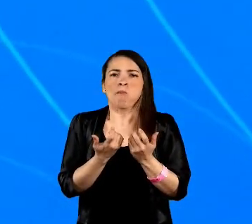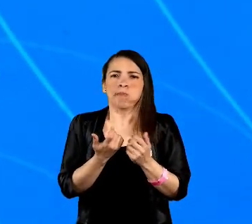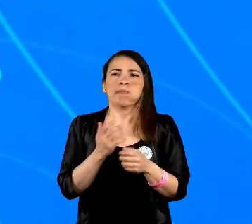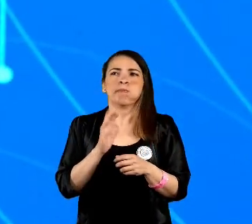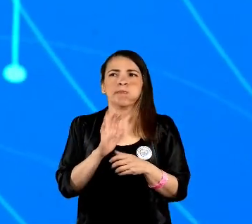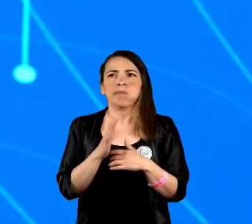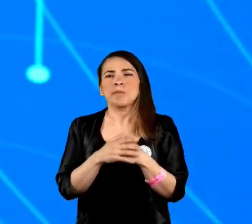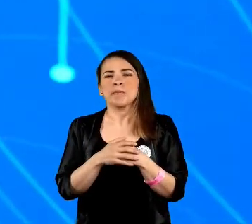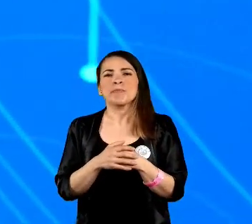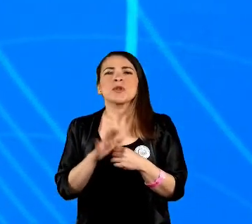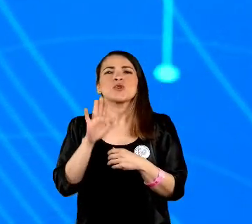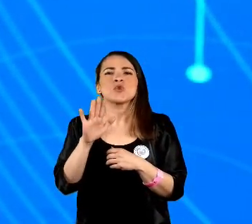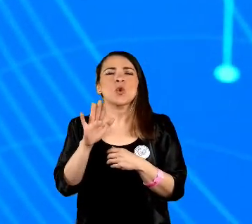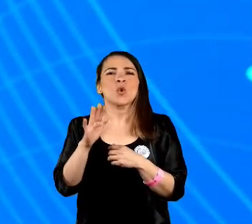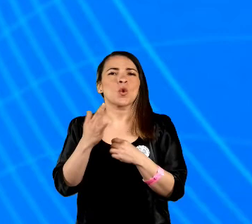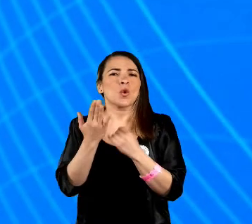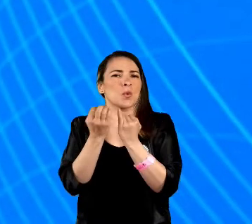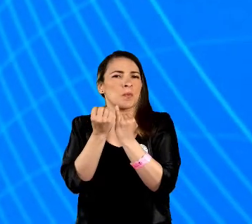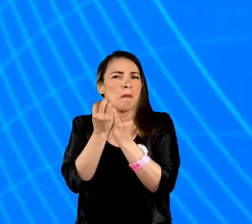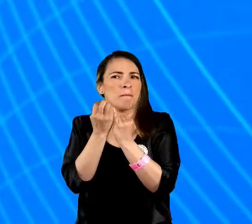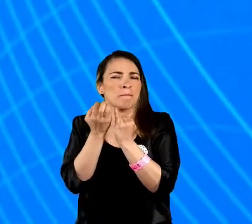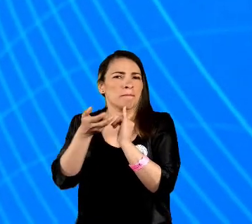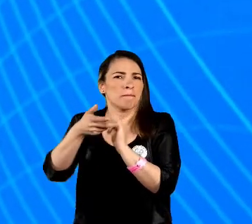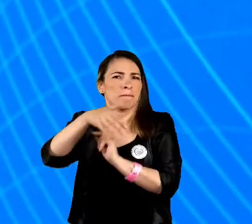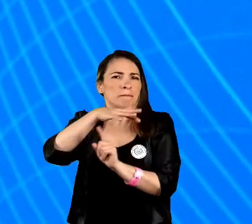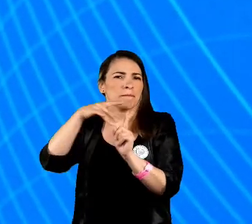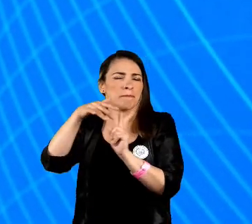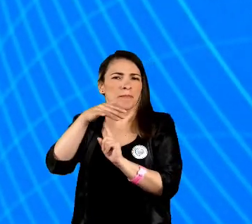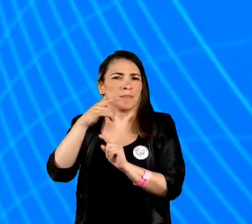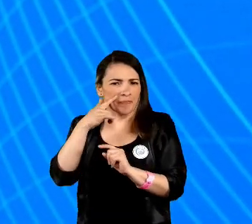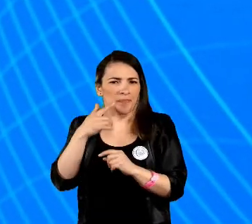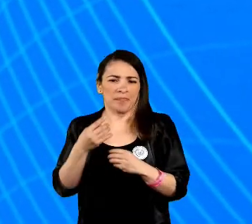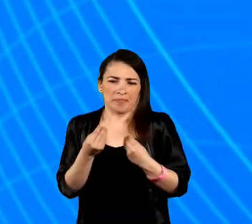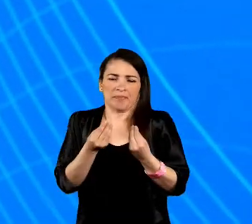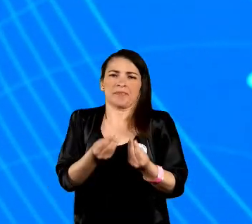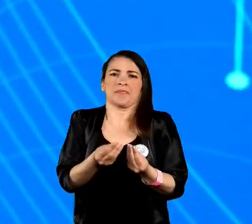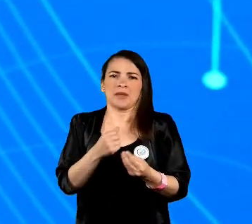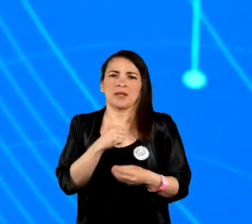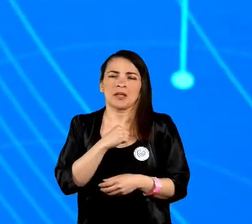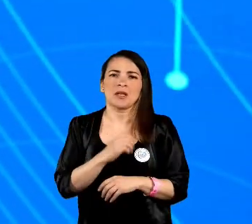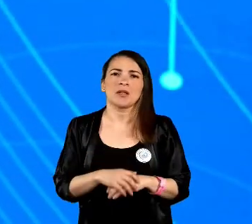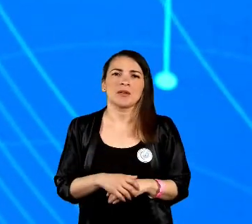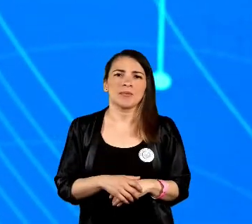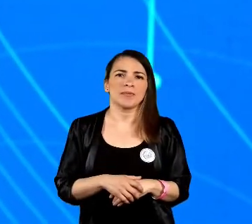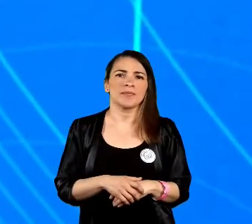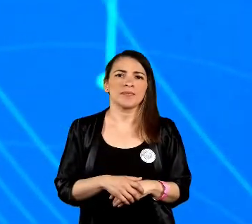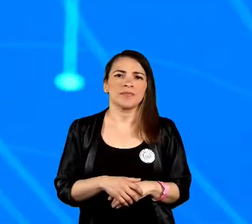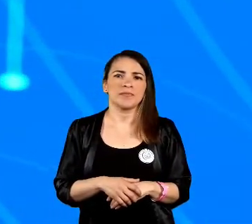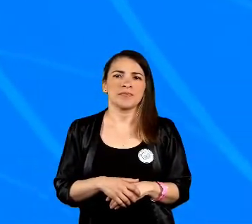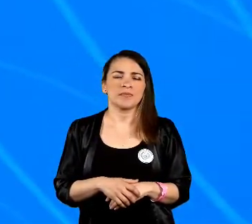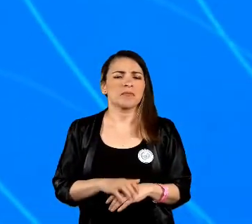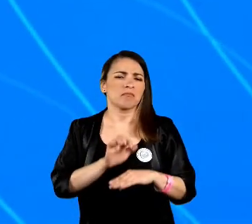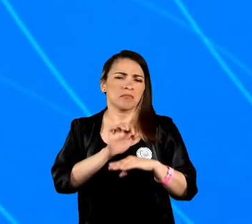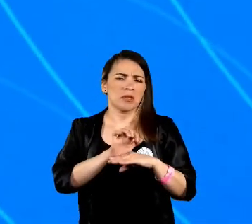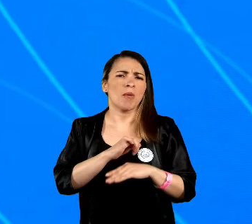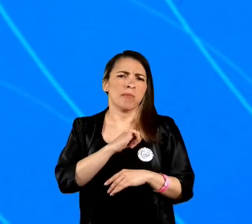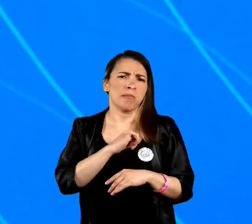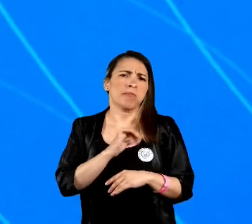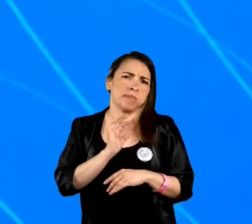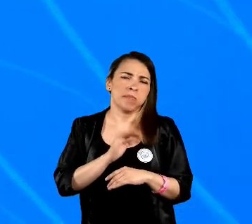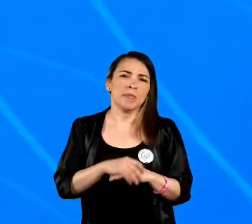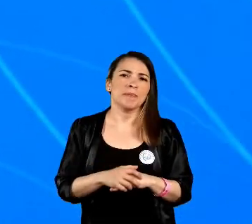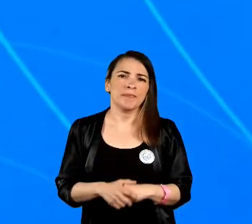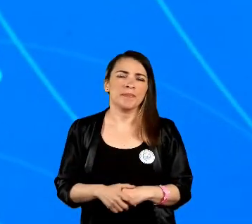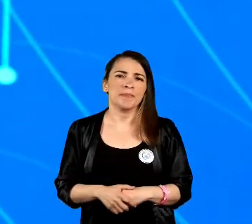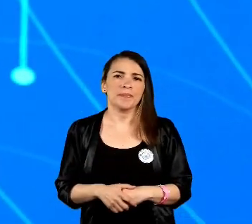parecido a la industria donde estamos alrededor con eso le das un valor a lo que ellos tienen a lo que la empresa está que va a adquirir